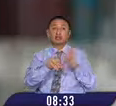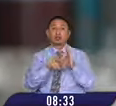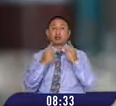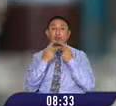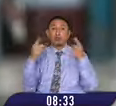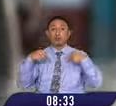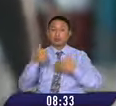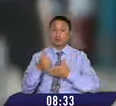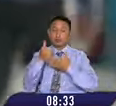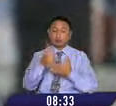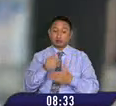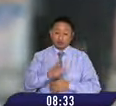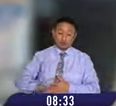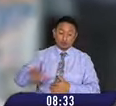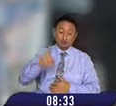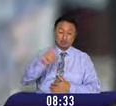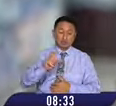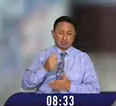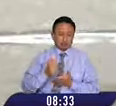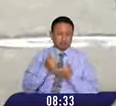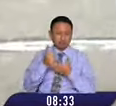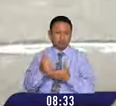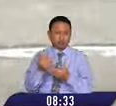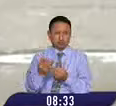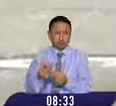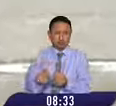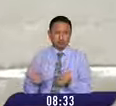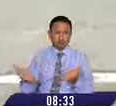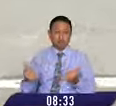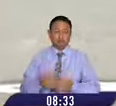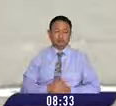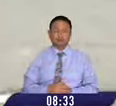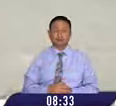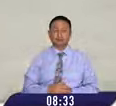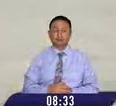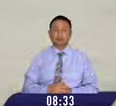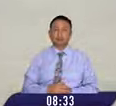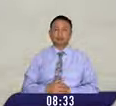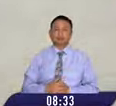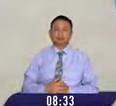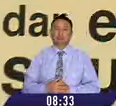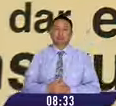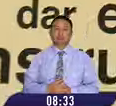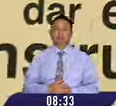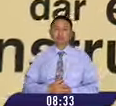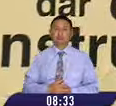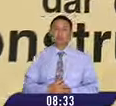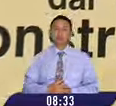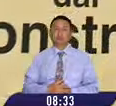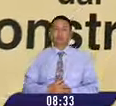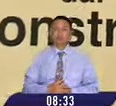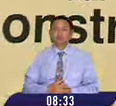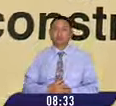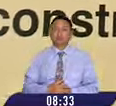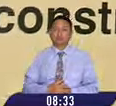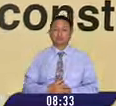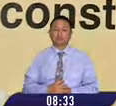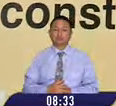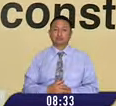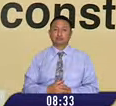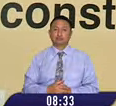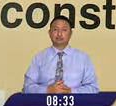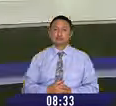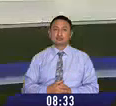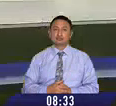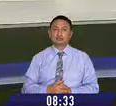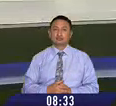públicas ayuden a satisfacer las necesidades y requerimientos que tiene la ciudadanía en la capital. Informó Mauricio Sánchez.